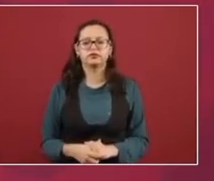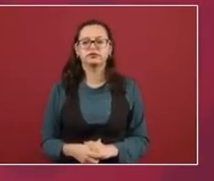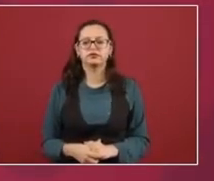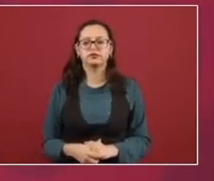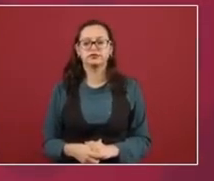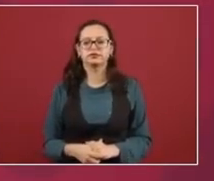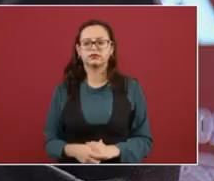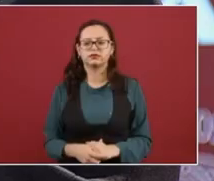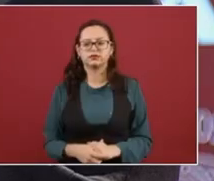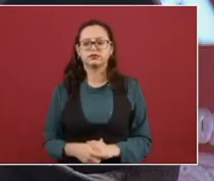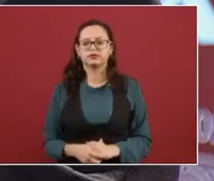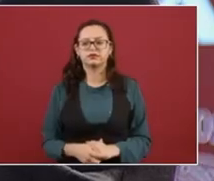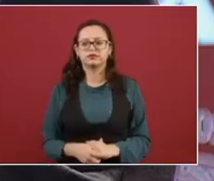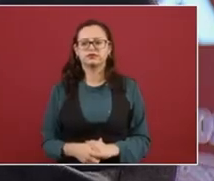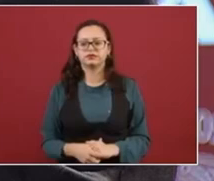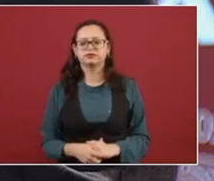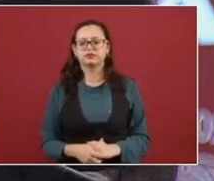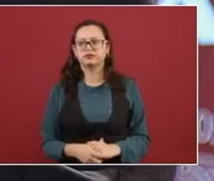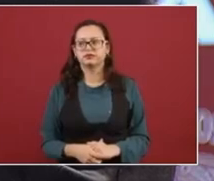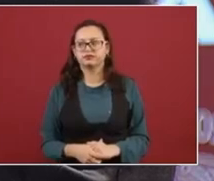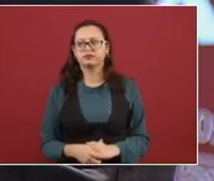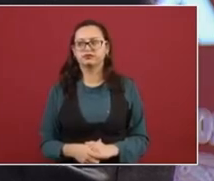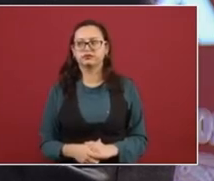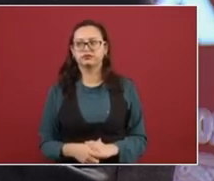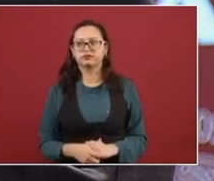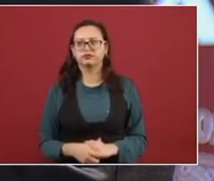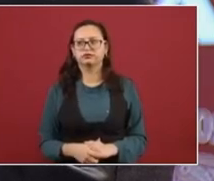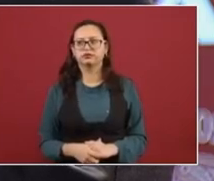esto debe saberse, del número